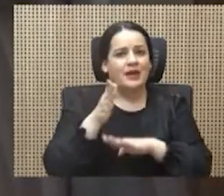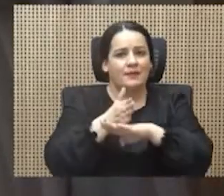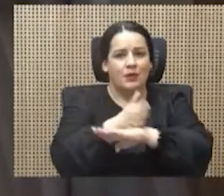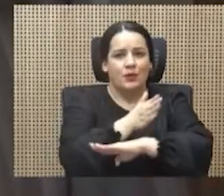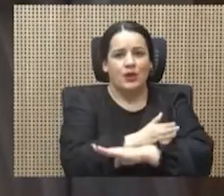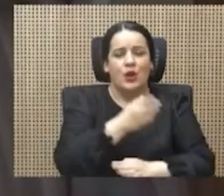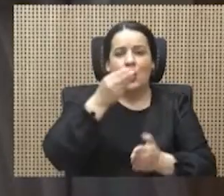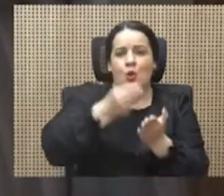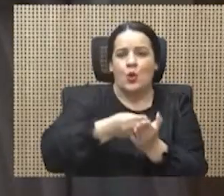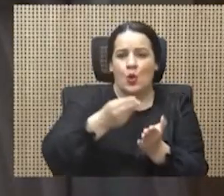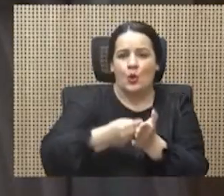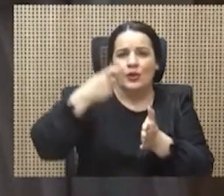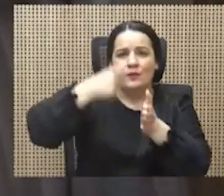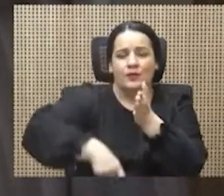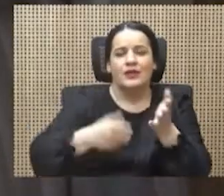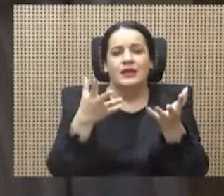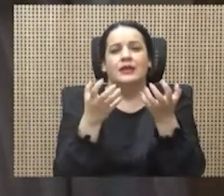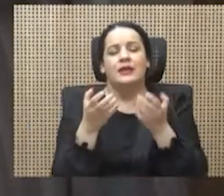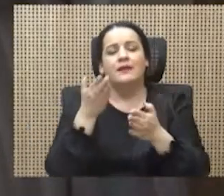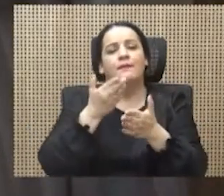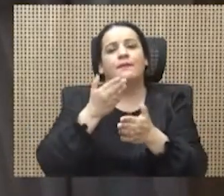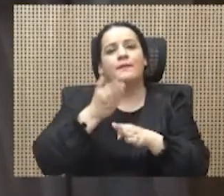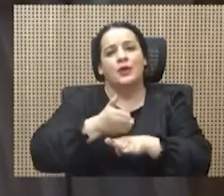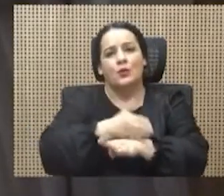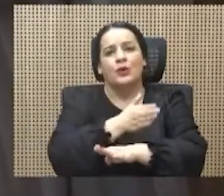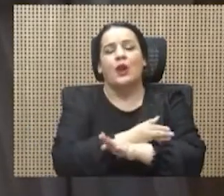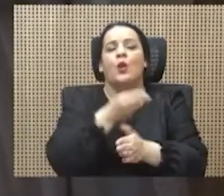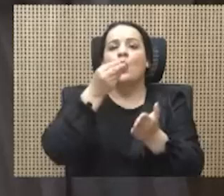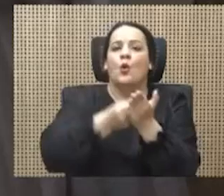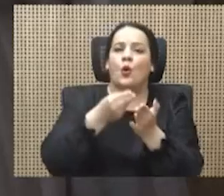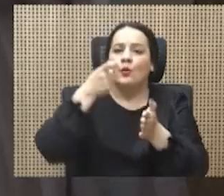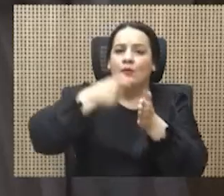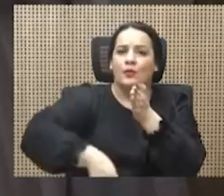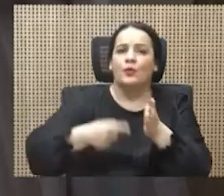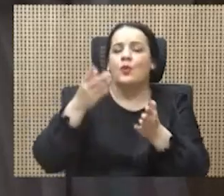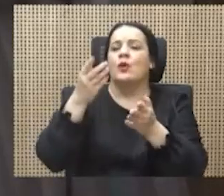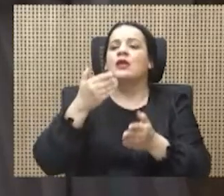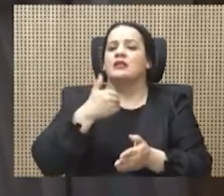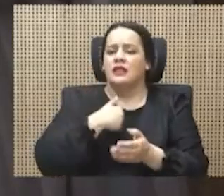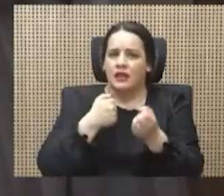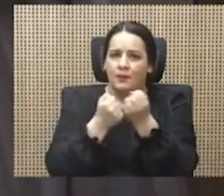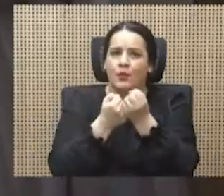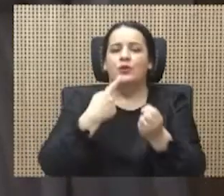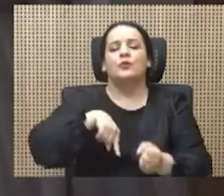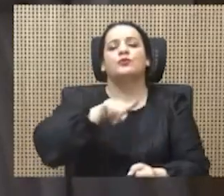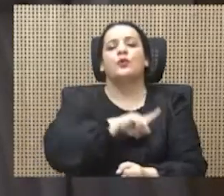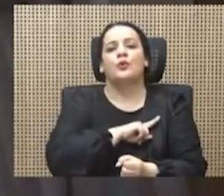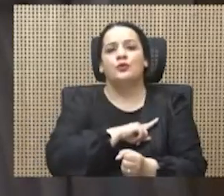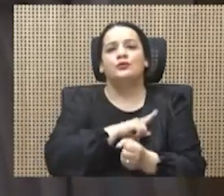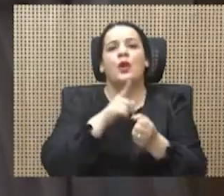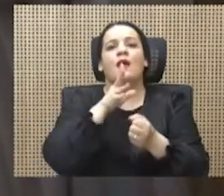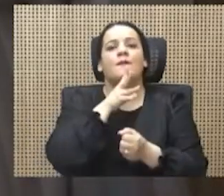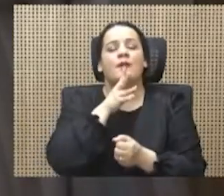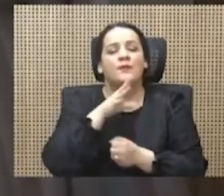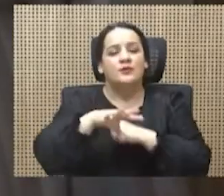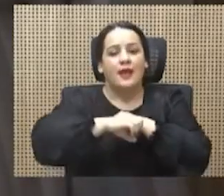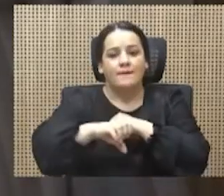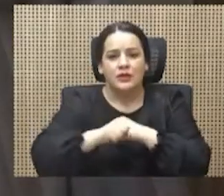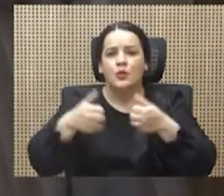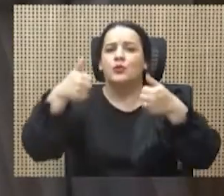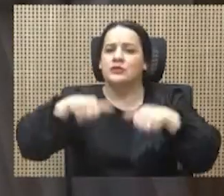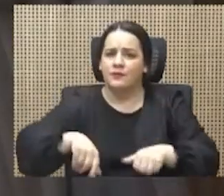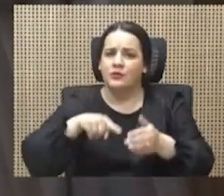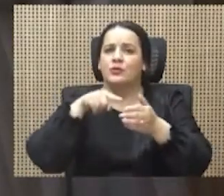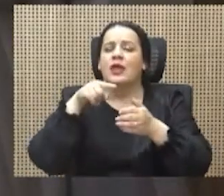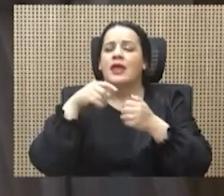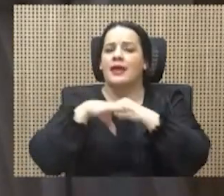cobro de impuestos. Si quiere mejorar el cobro de impuestos, cuente con nosotros, lo hablamos en campaña, coincidimos en campaña sobre este tema. Ahí sí